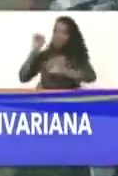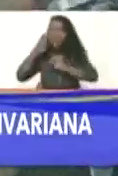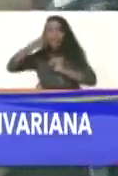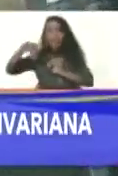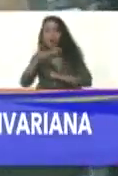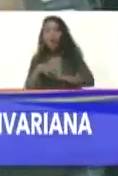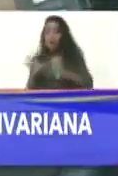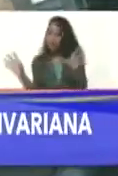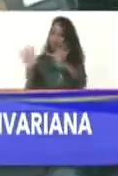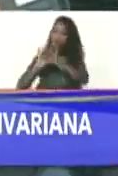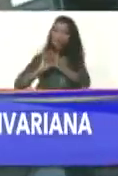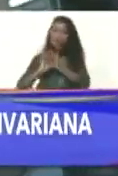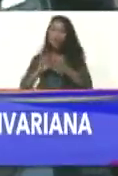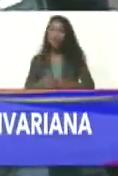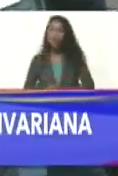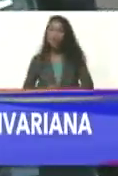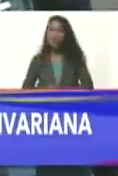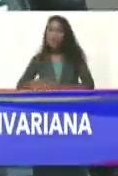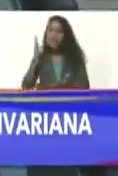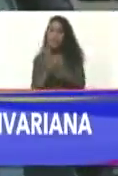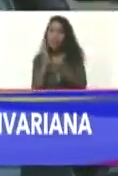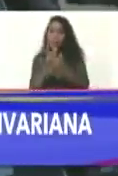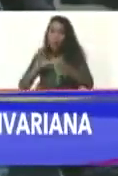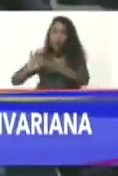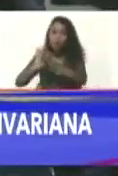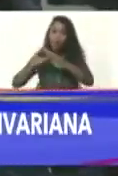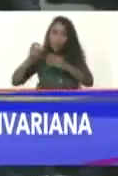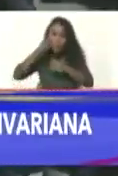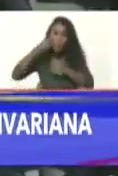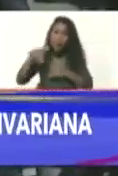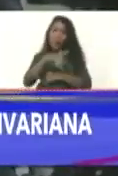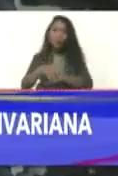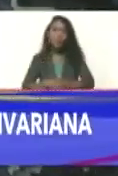pueblo, unido al pueblo, siempre unido al pueblo.